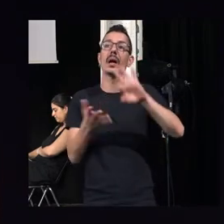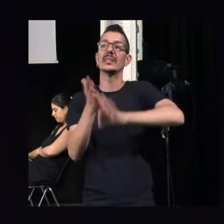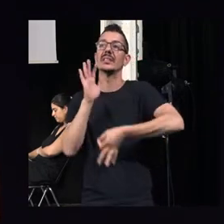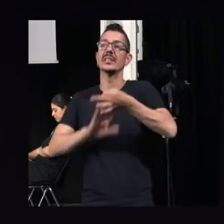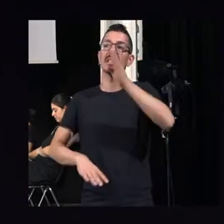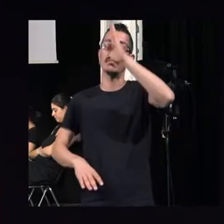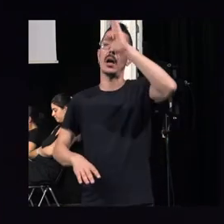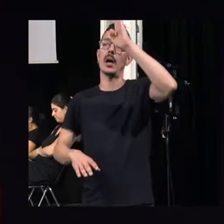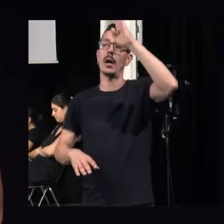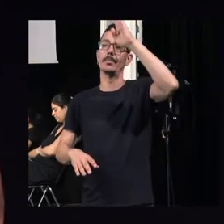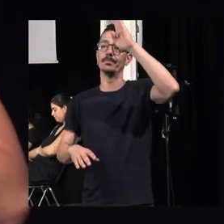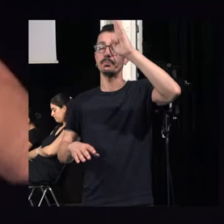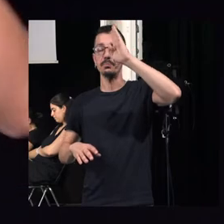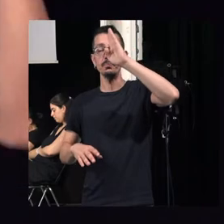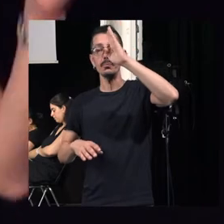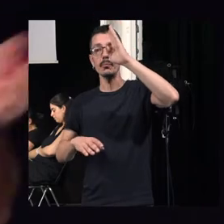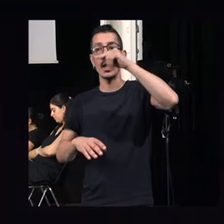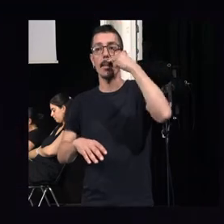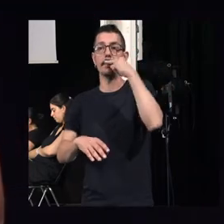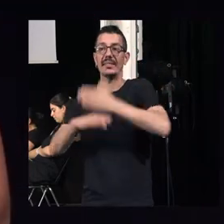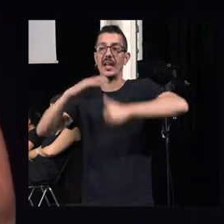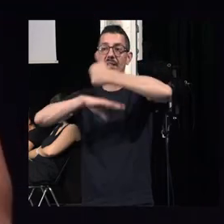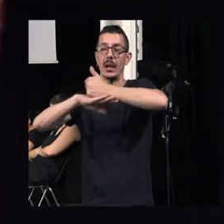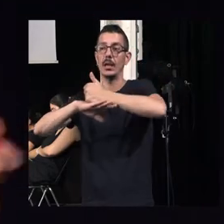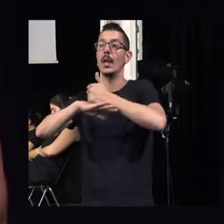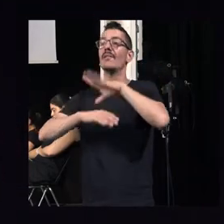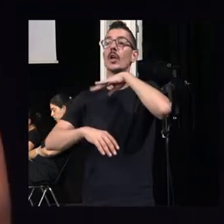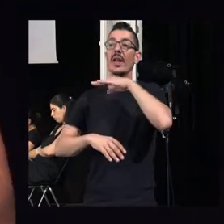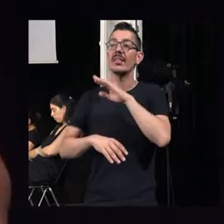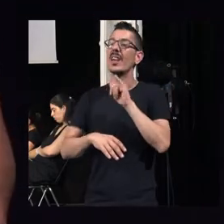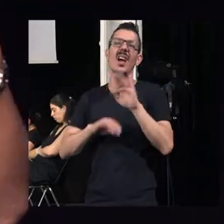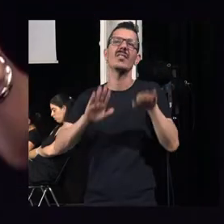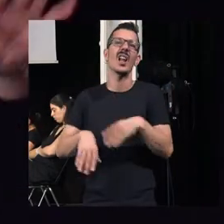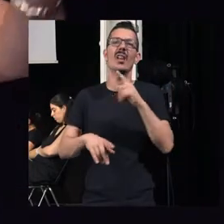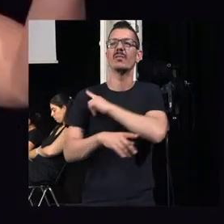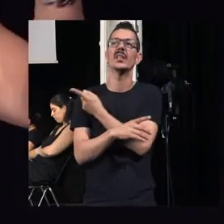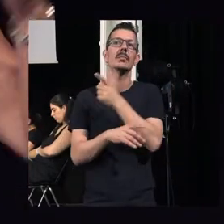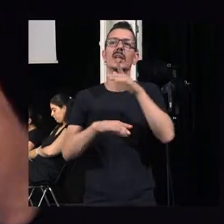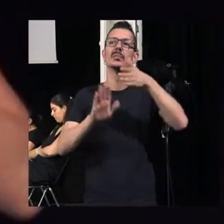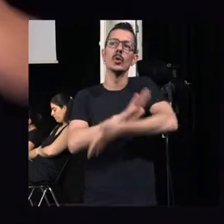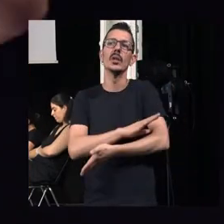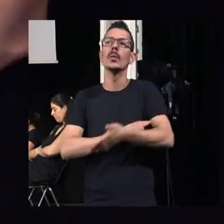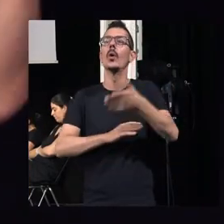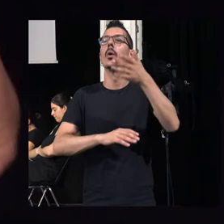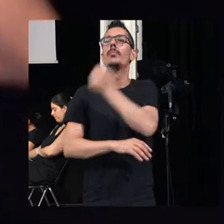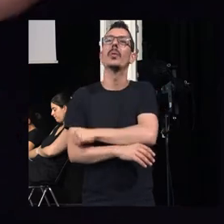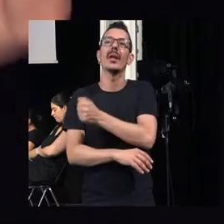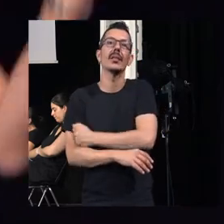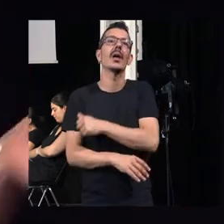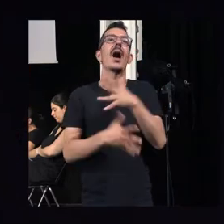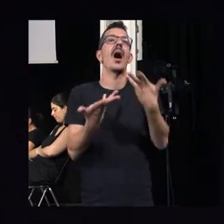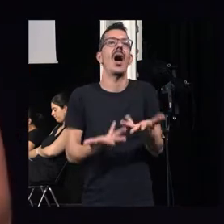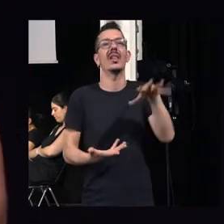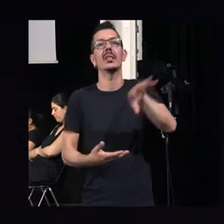violencia, y si no, de última, de la pobreza, que eso es lo que nos empuja a caer en este